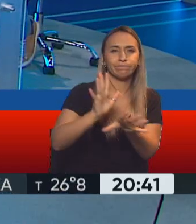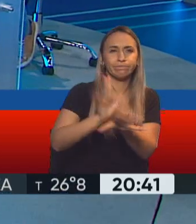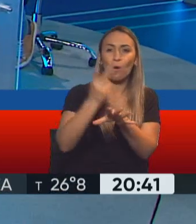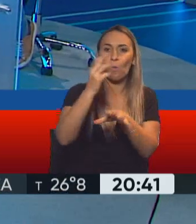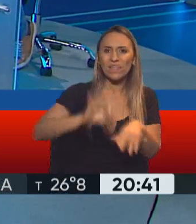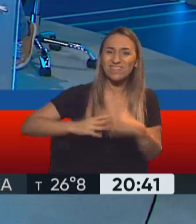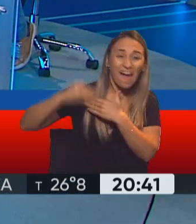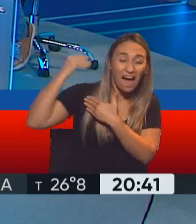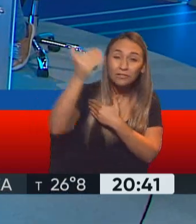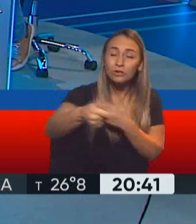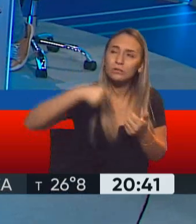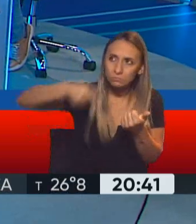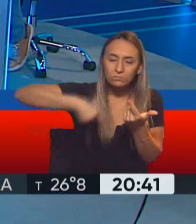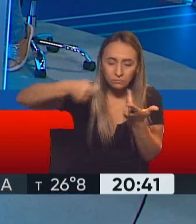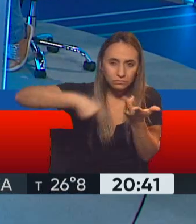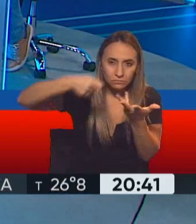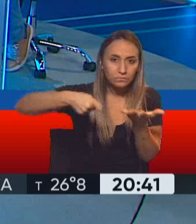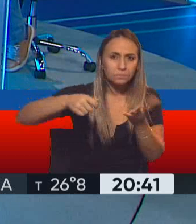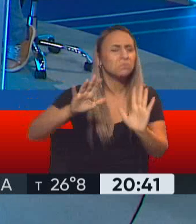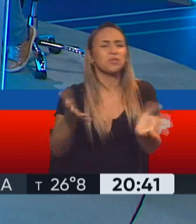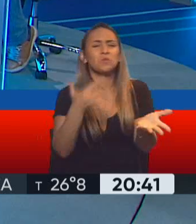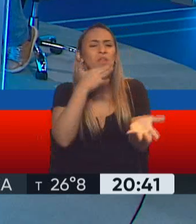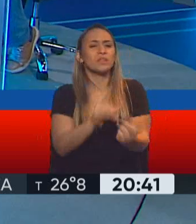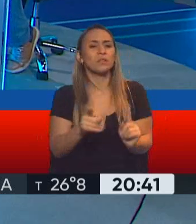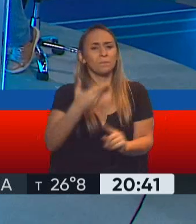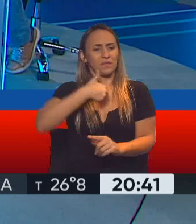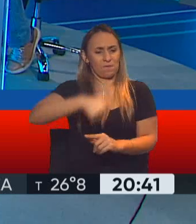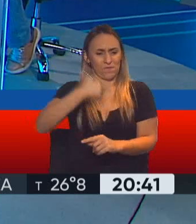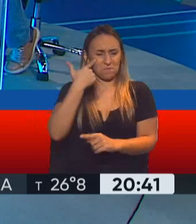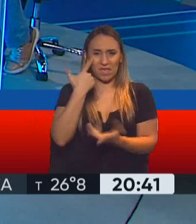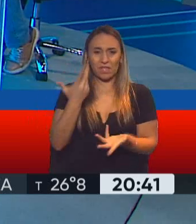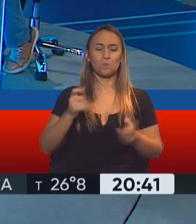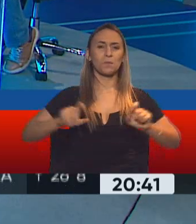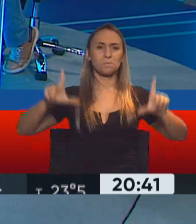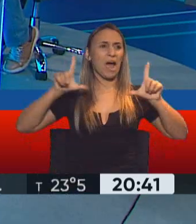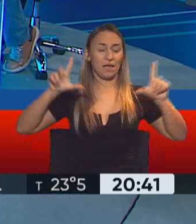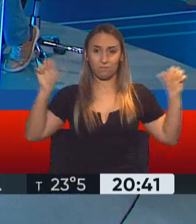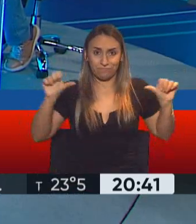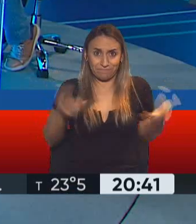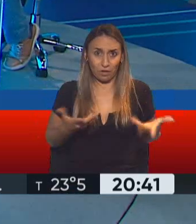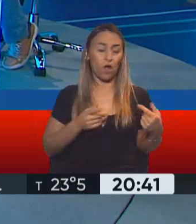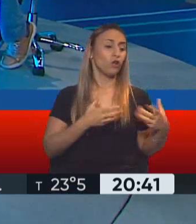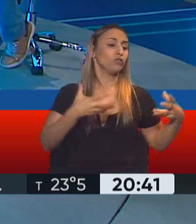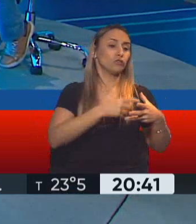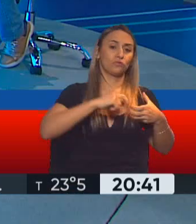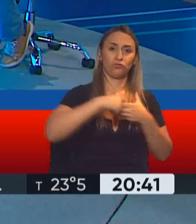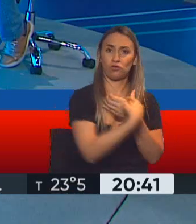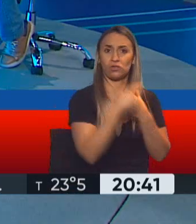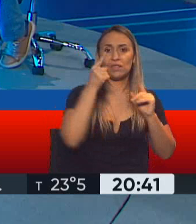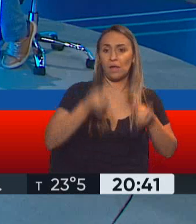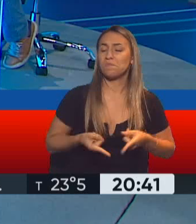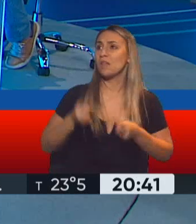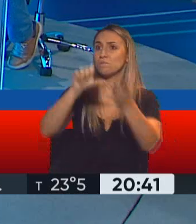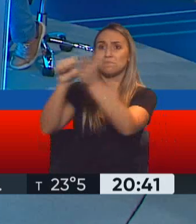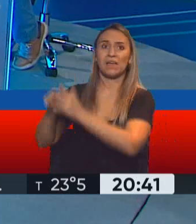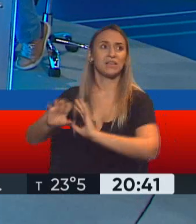que no está quedando bien ni con sus accionistas ni con el mundo digo fracaso no es la primera experiencia en la que fracasa a